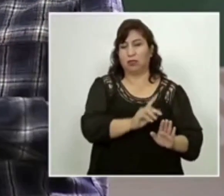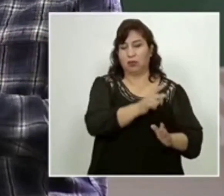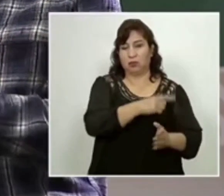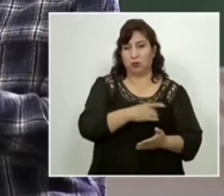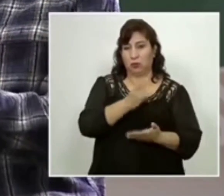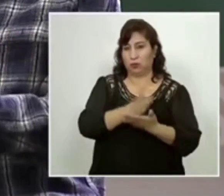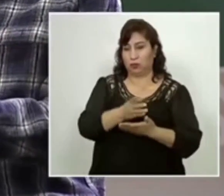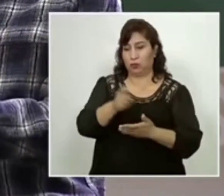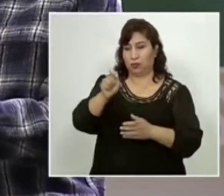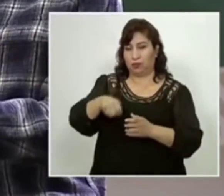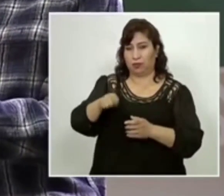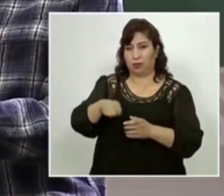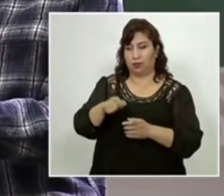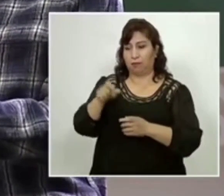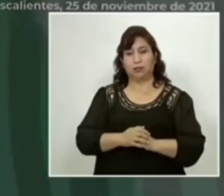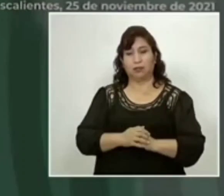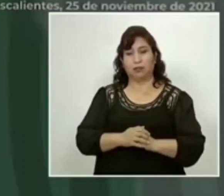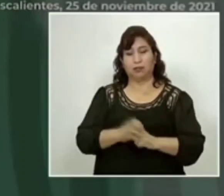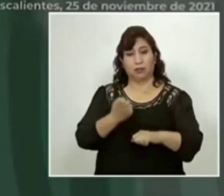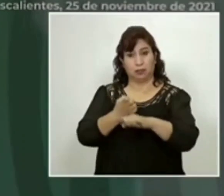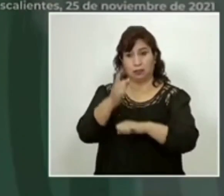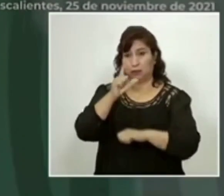la tarjeta.